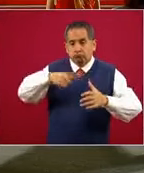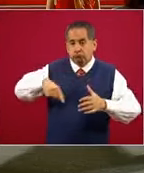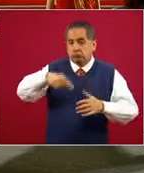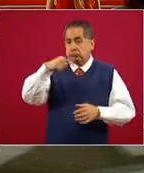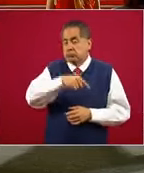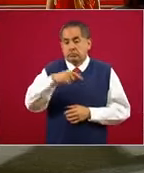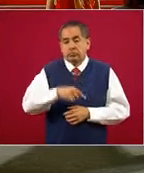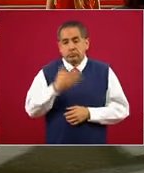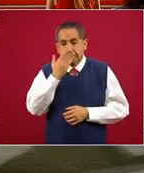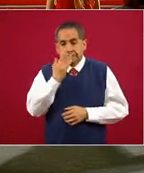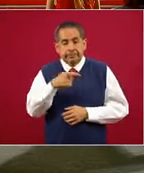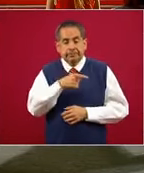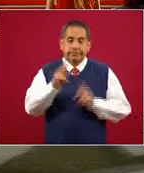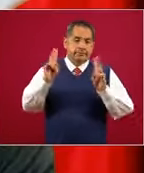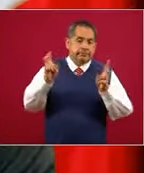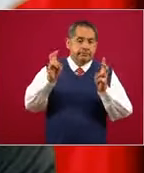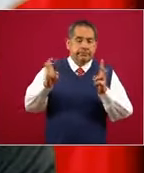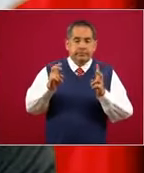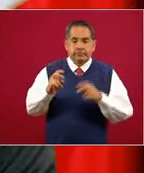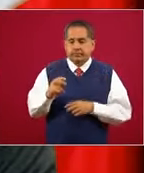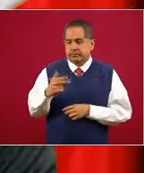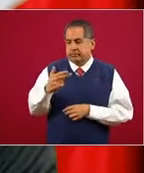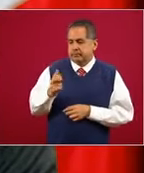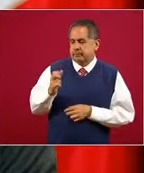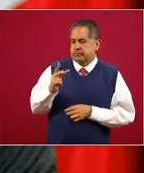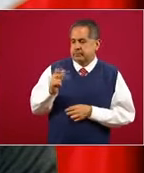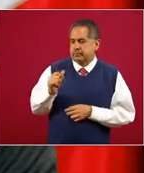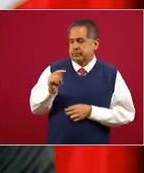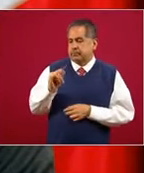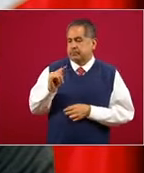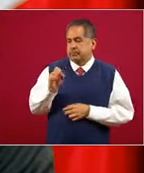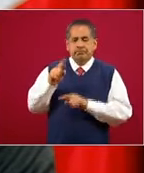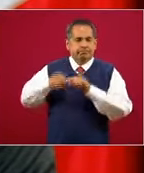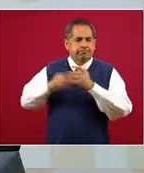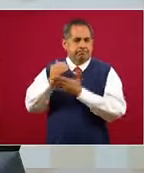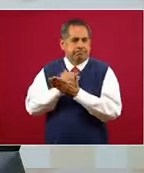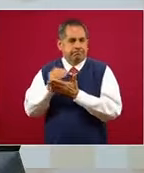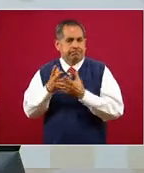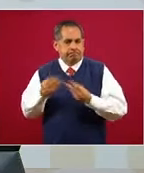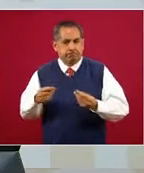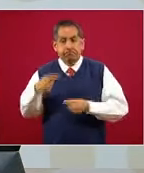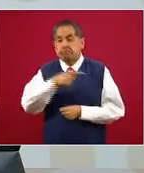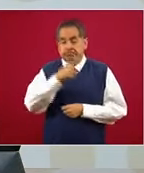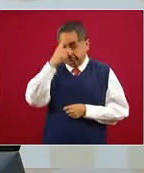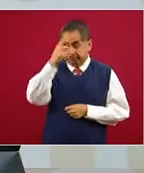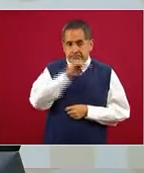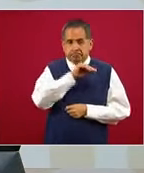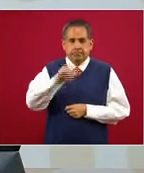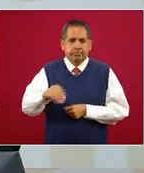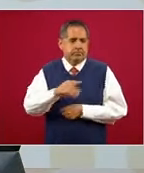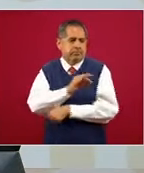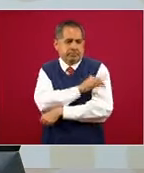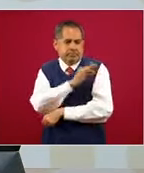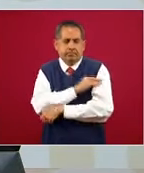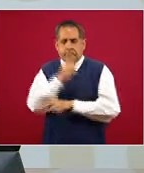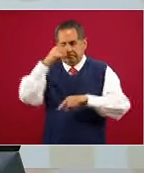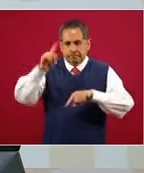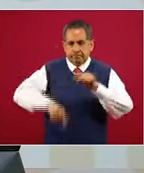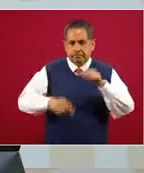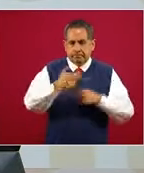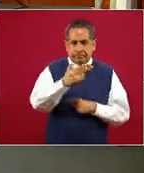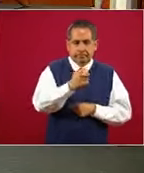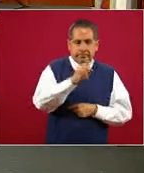prevención de los trastornos hepáticos. Él fue uno de los promotores de la introducción de la vacunación contra hepatitis